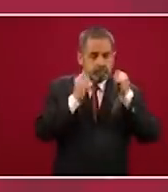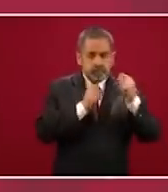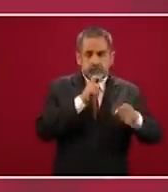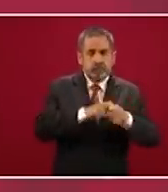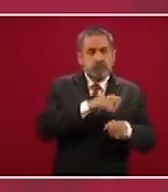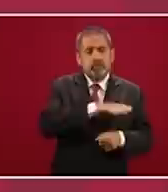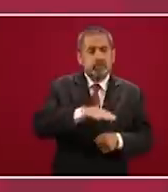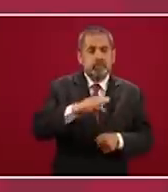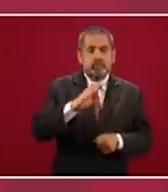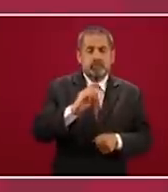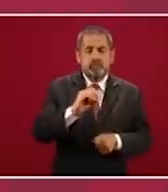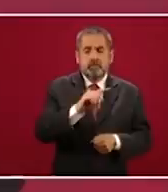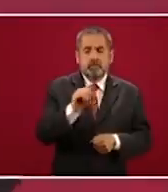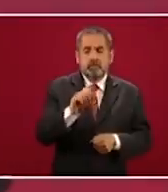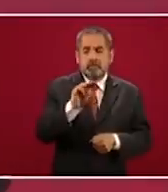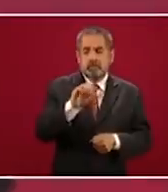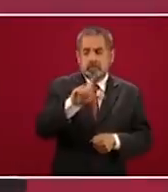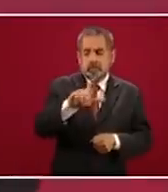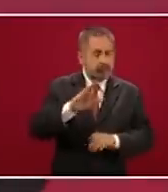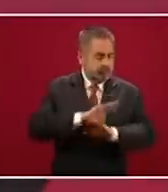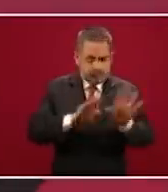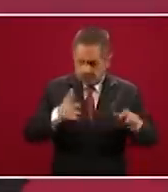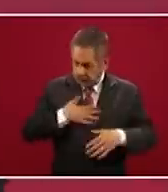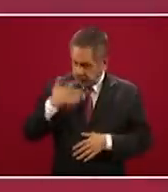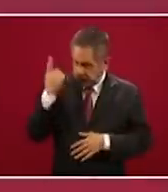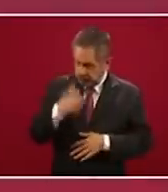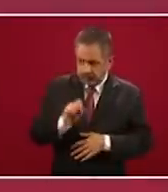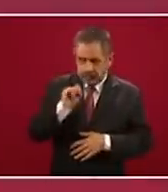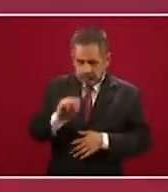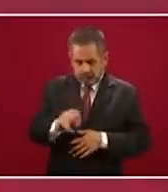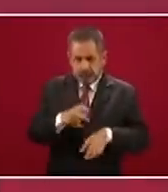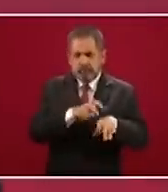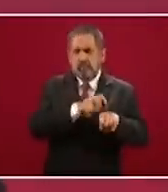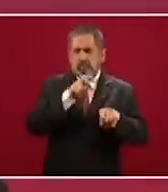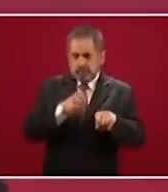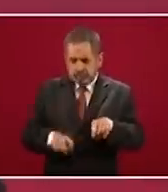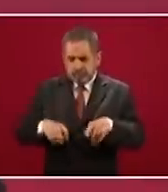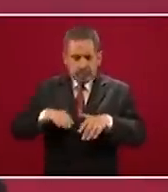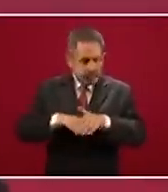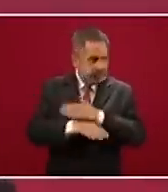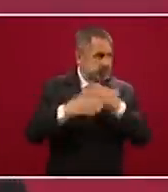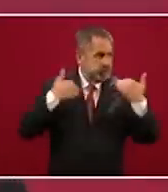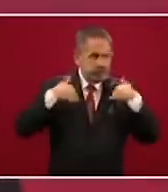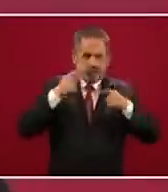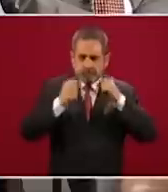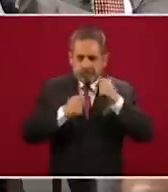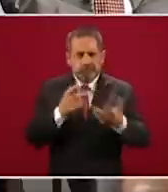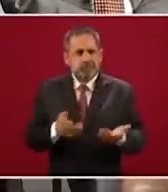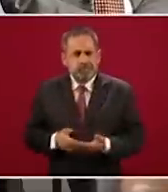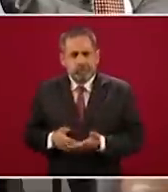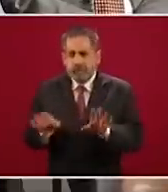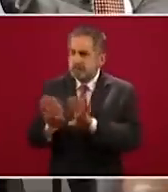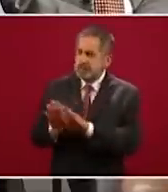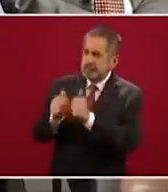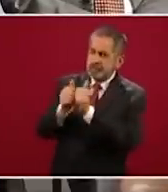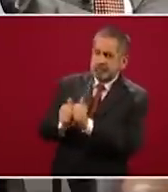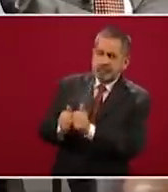Cozumel. Yo di la instrucción que bajen, porque ¿cómo los van a